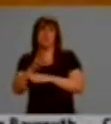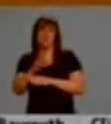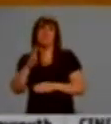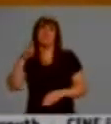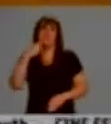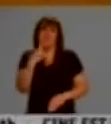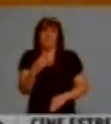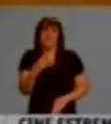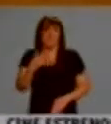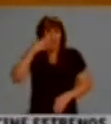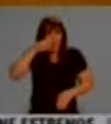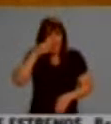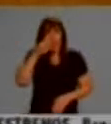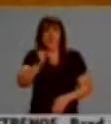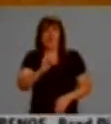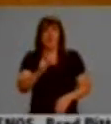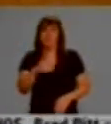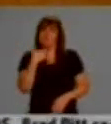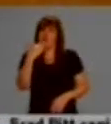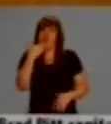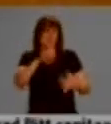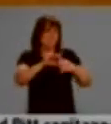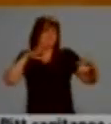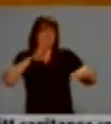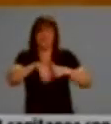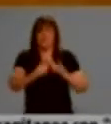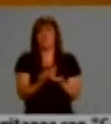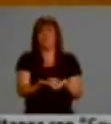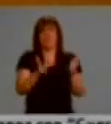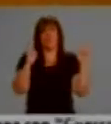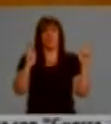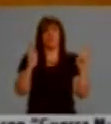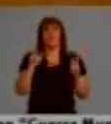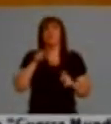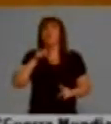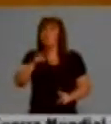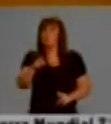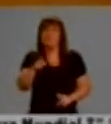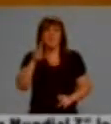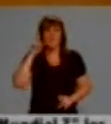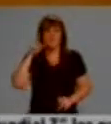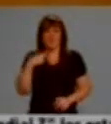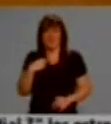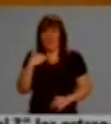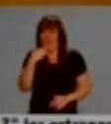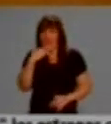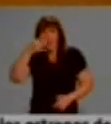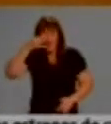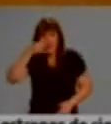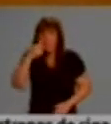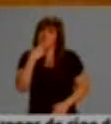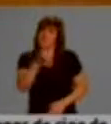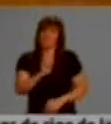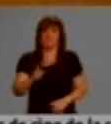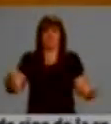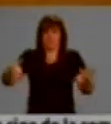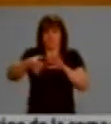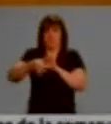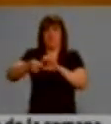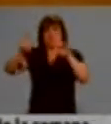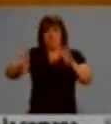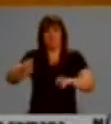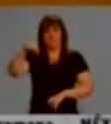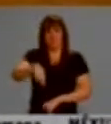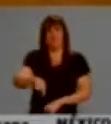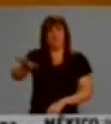impropio de cualquier democracia que merezca tal nombre. Usted no ha dicho la verdad en relación con el asunto que hoy le